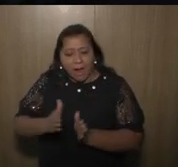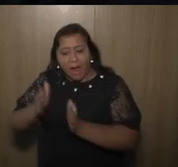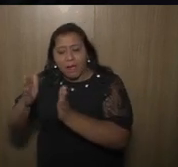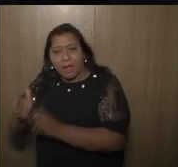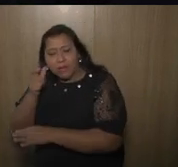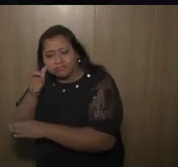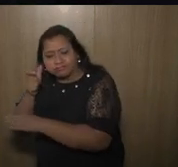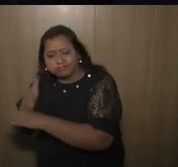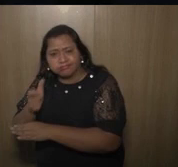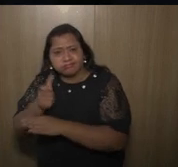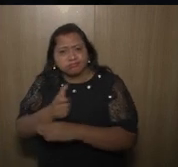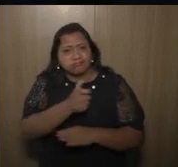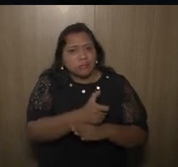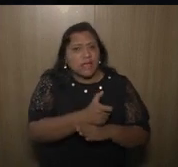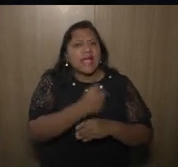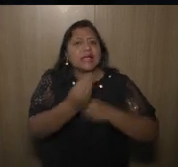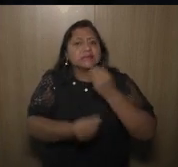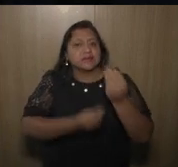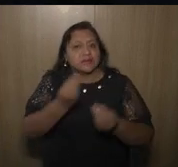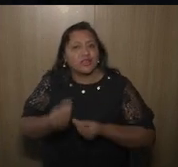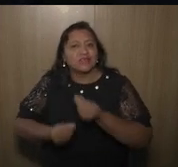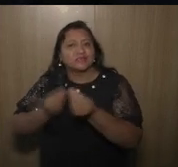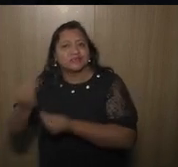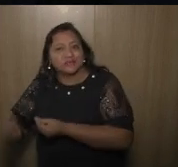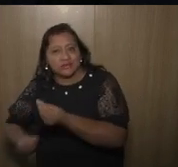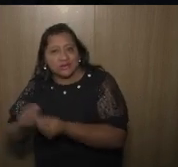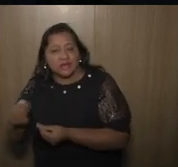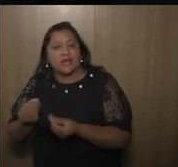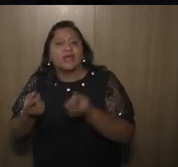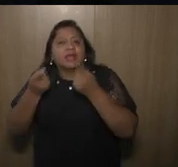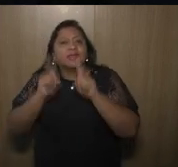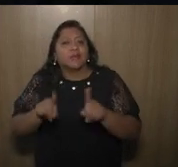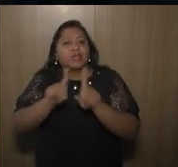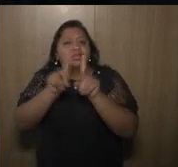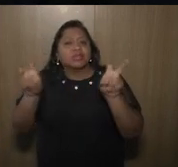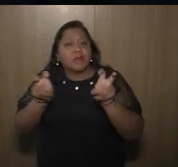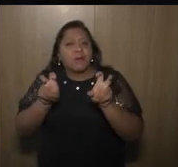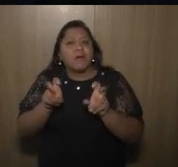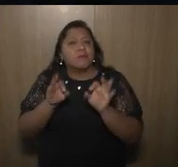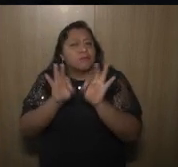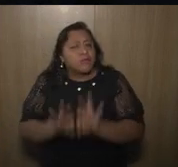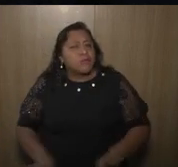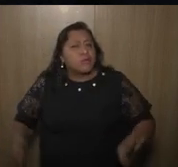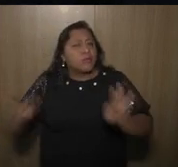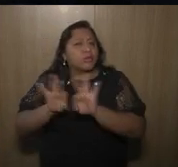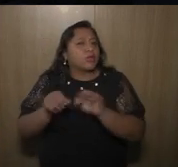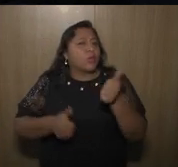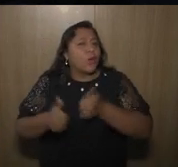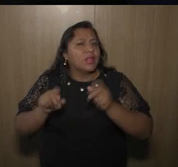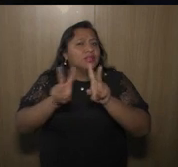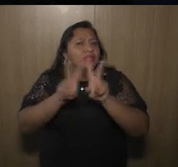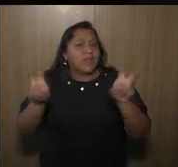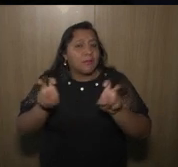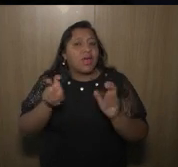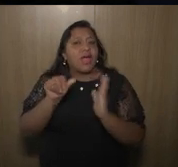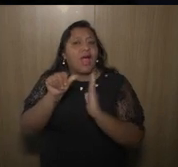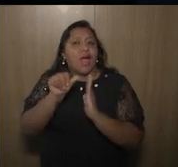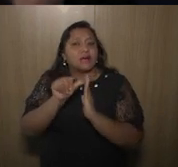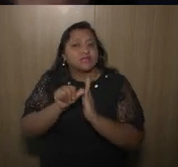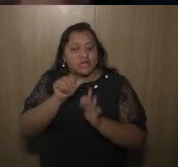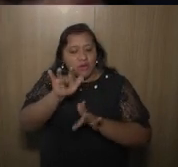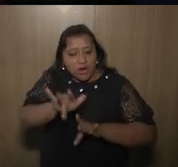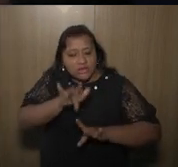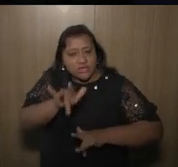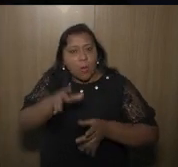procedimiento que se está llevando a cabo, y vamos a tener un tema bastante importante, y es el tema de archivo. La